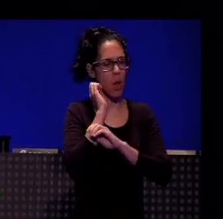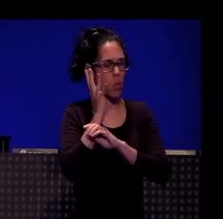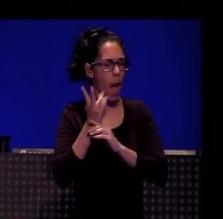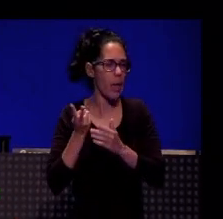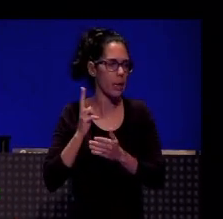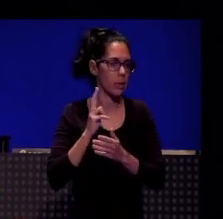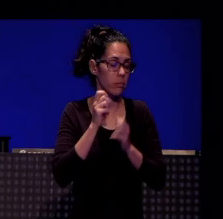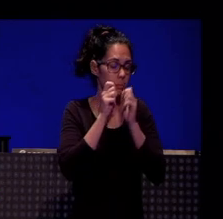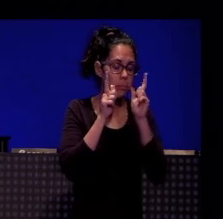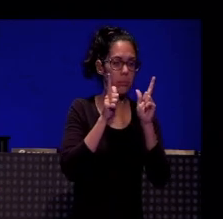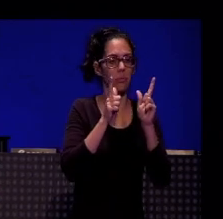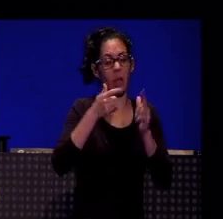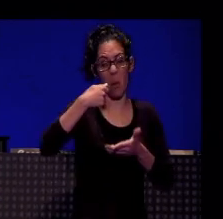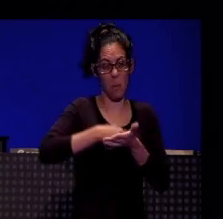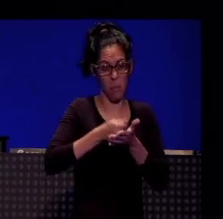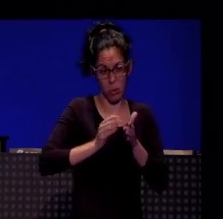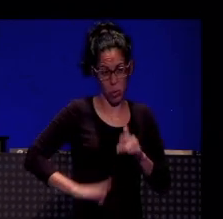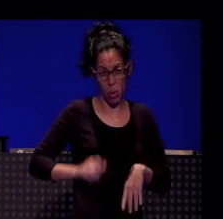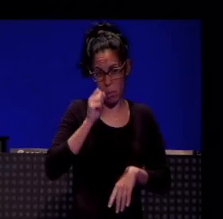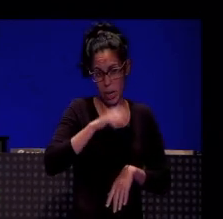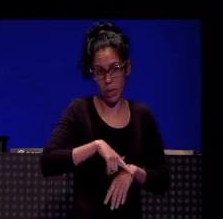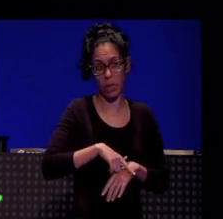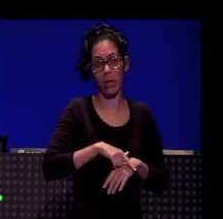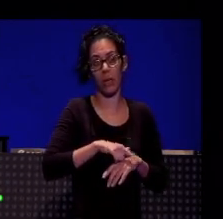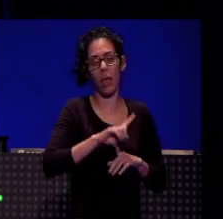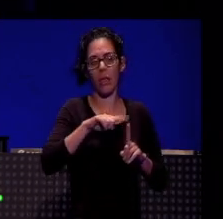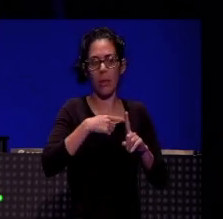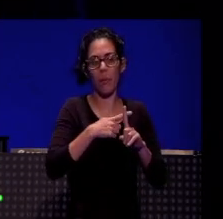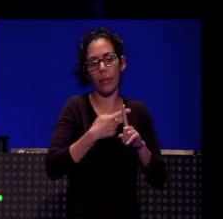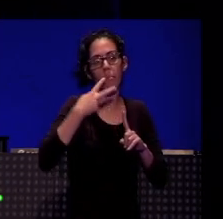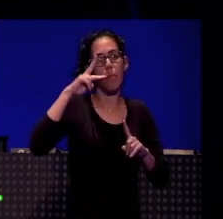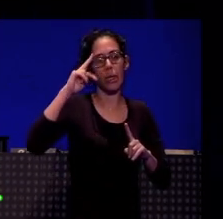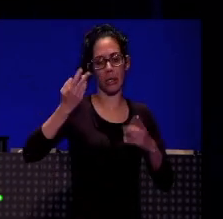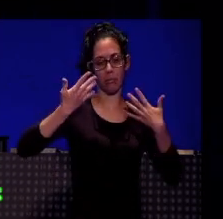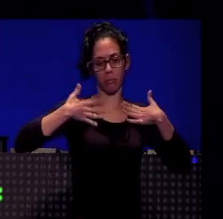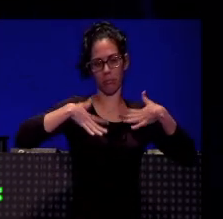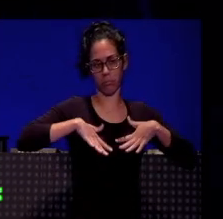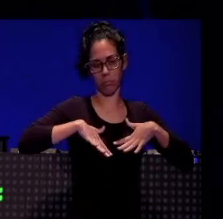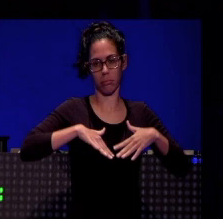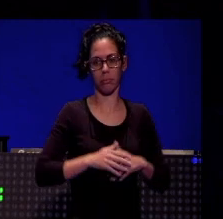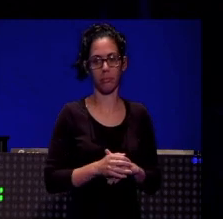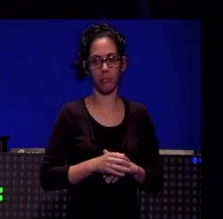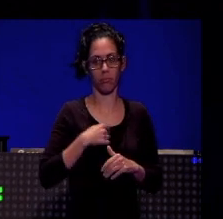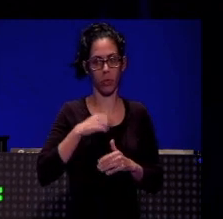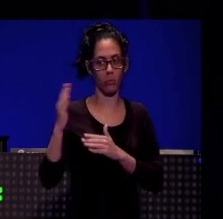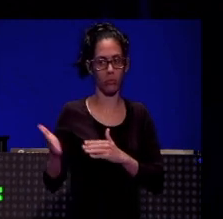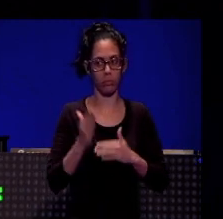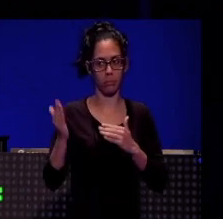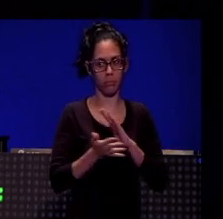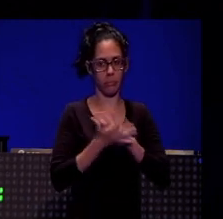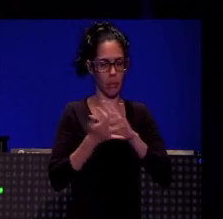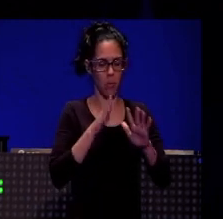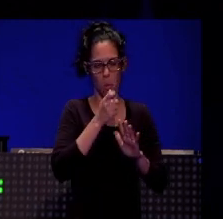pagados y luego queda muchísimo callo y muchísima experiencia voy a pasar rápido porque esto es un poco rollo